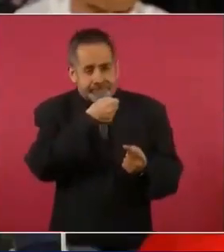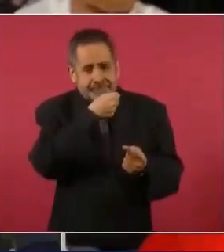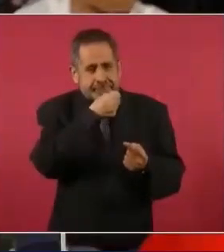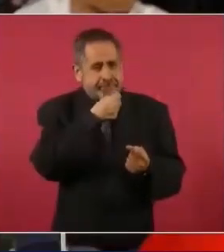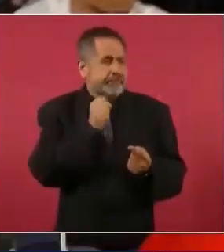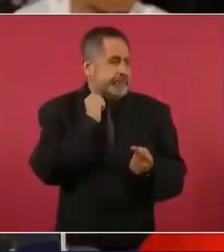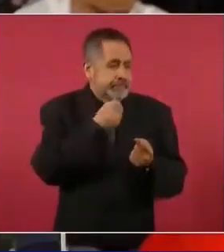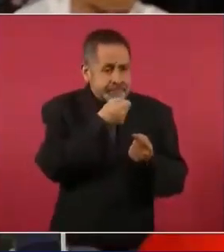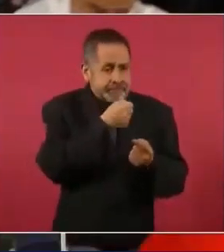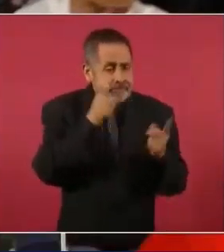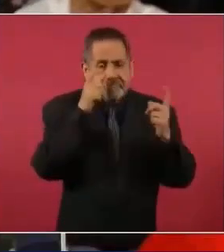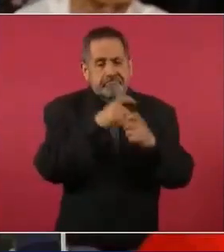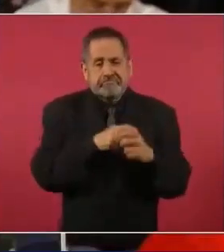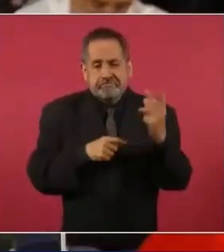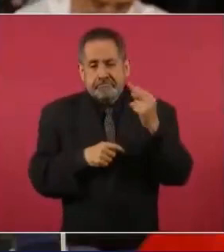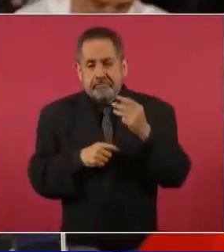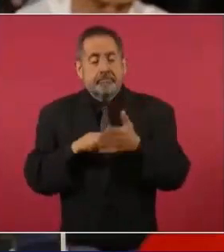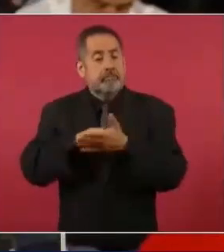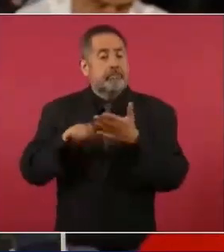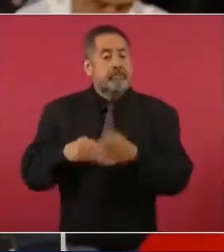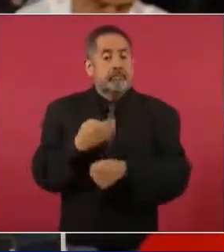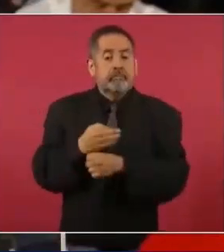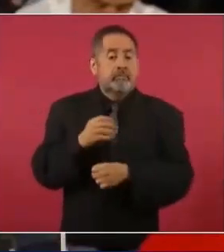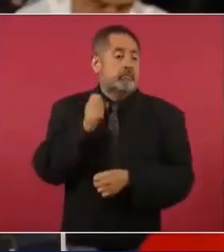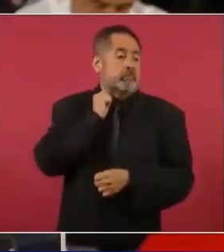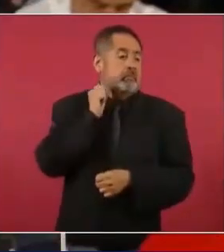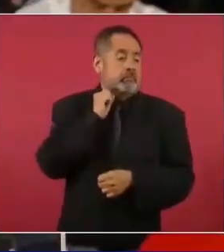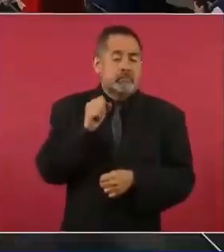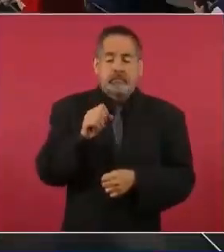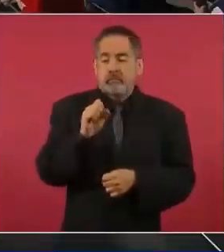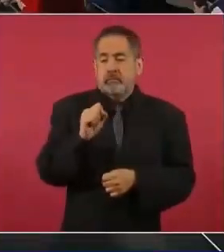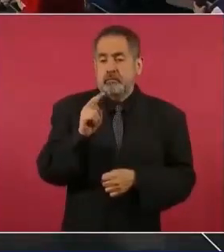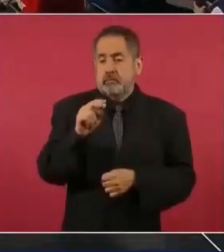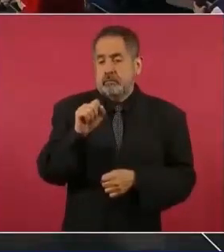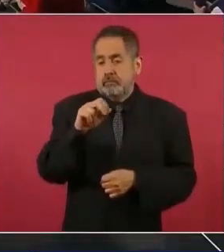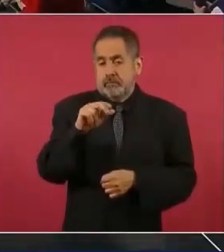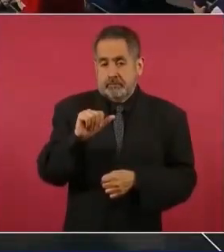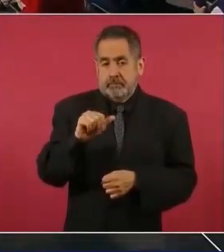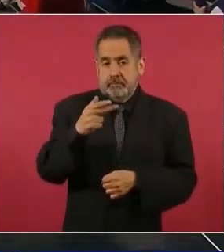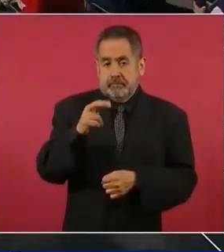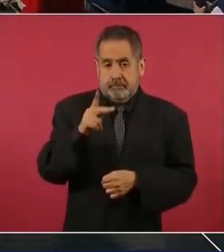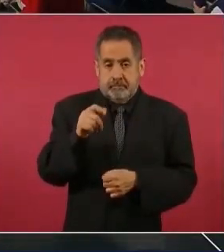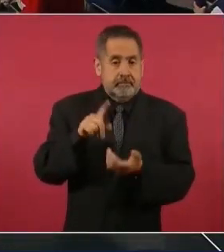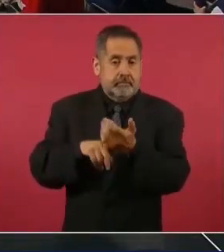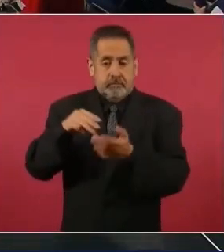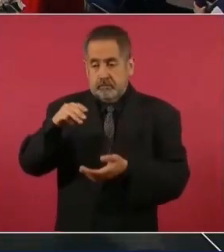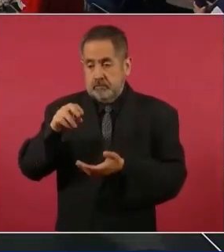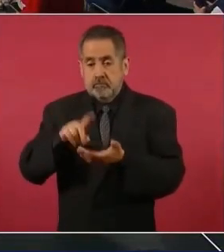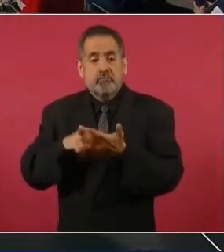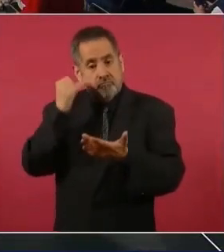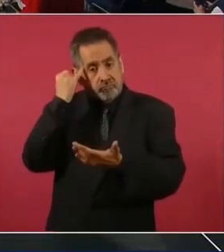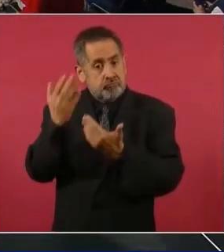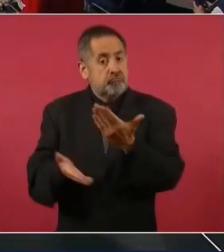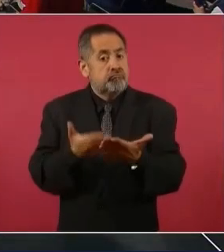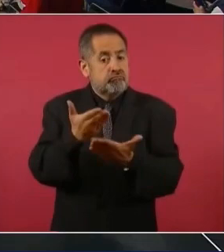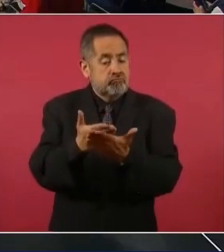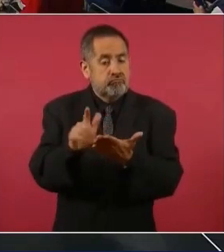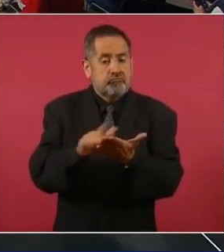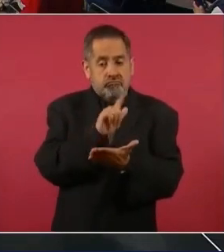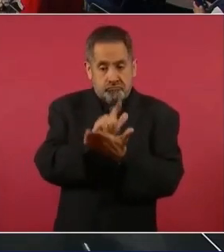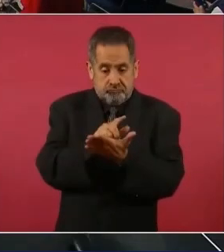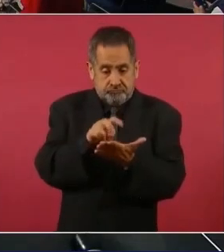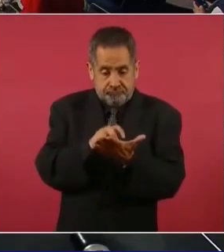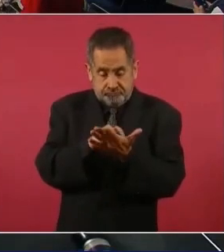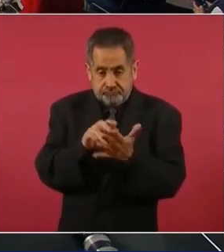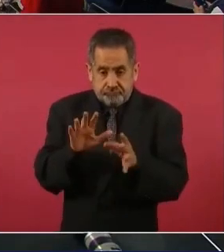bueno, pues ahorita, por ejemplo, la senadora Susana Hart de Morena ya presentó, presidente, una propuesta de ley donde